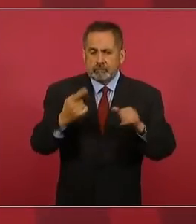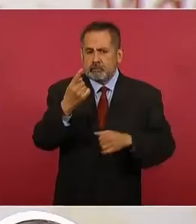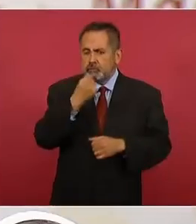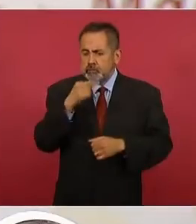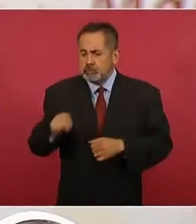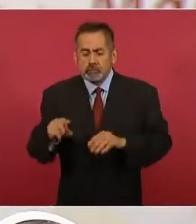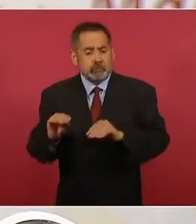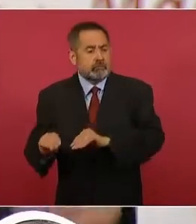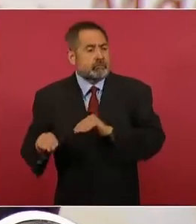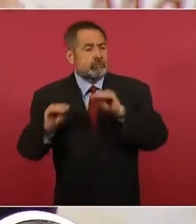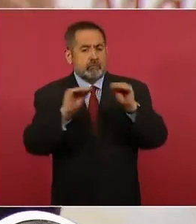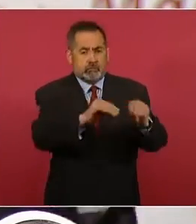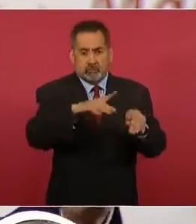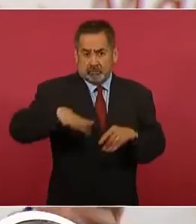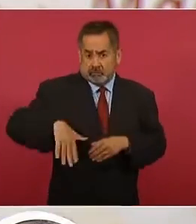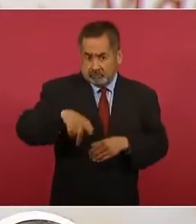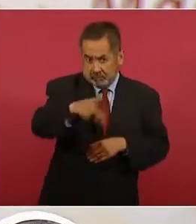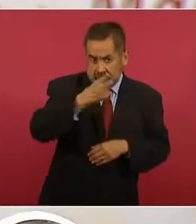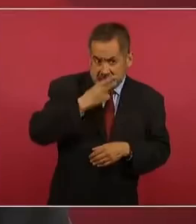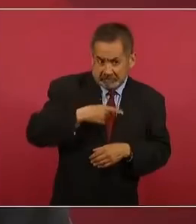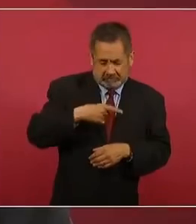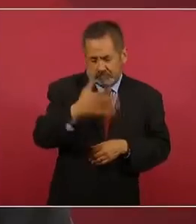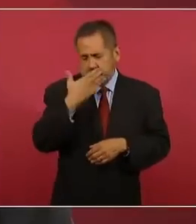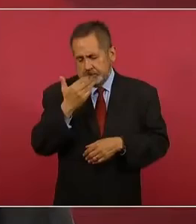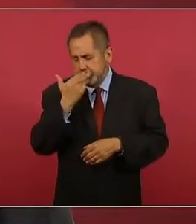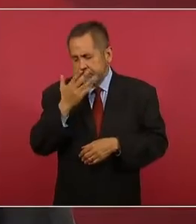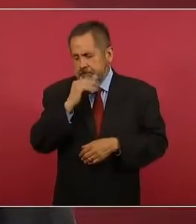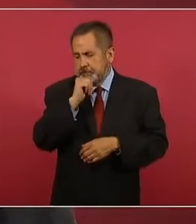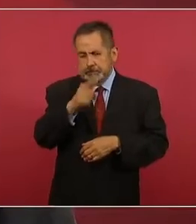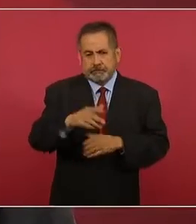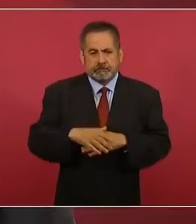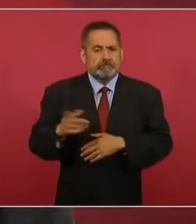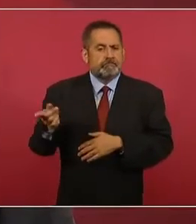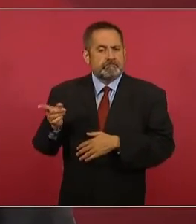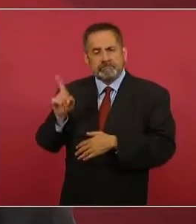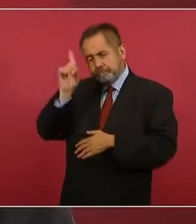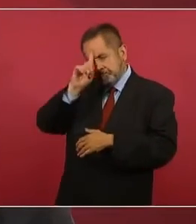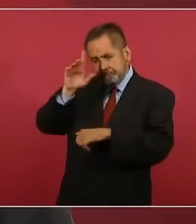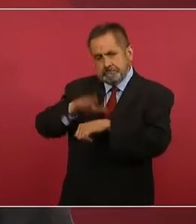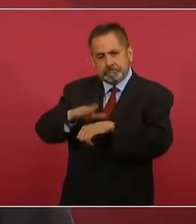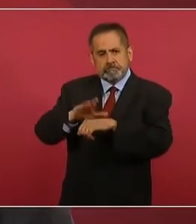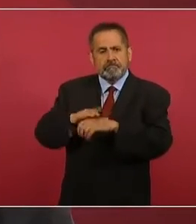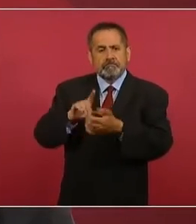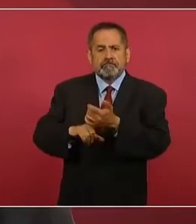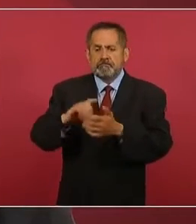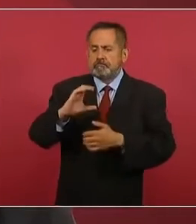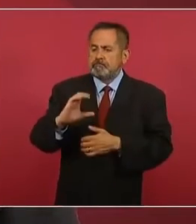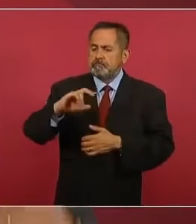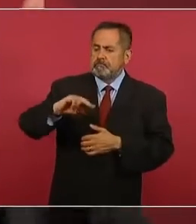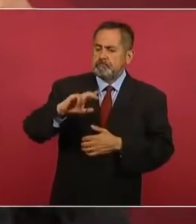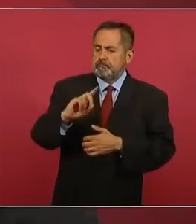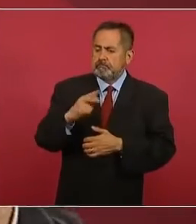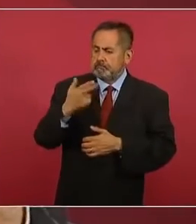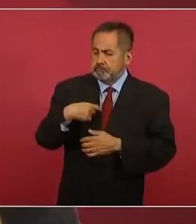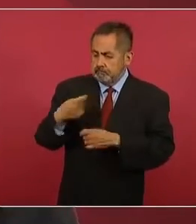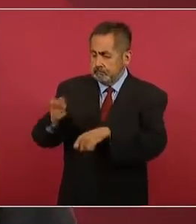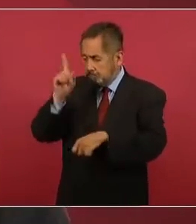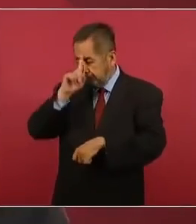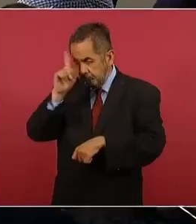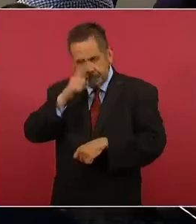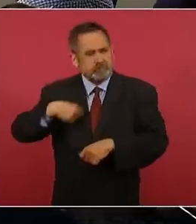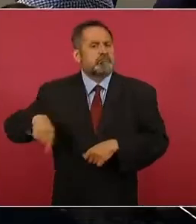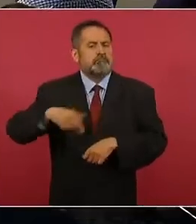los albergues que señala, que se está atendiendo la recomendación de la Comisión Nacional de Derechos Humanos, se